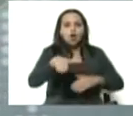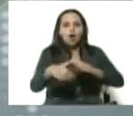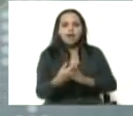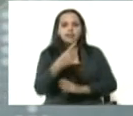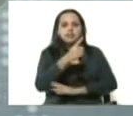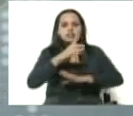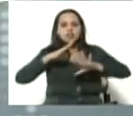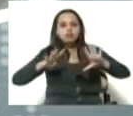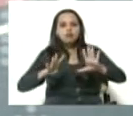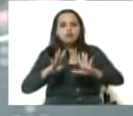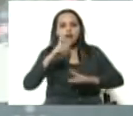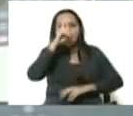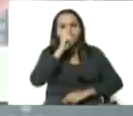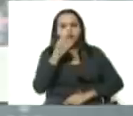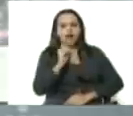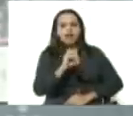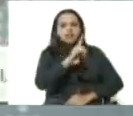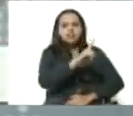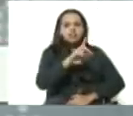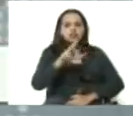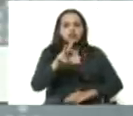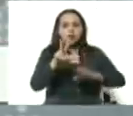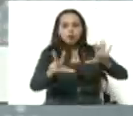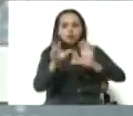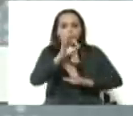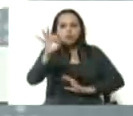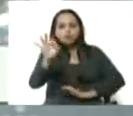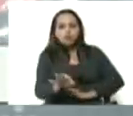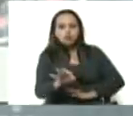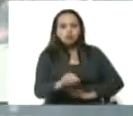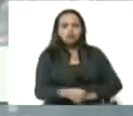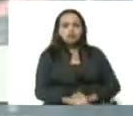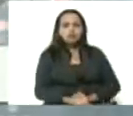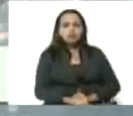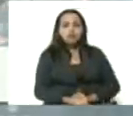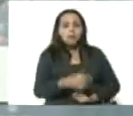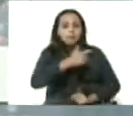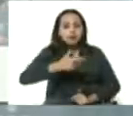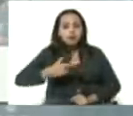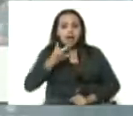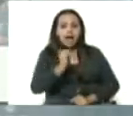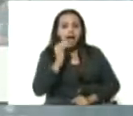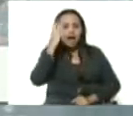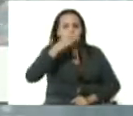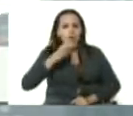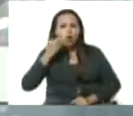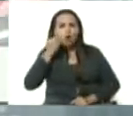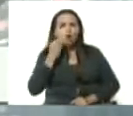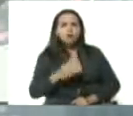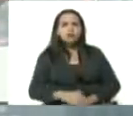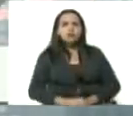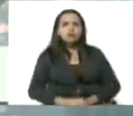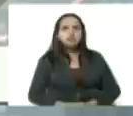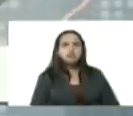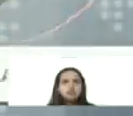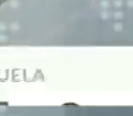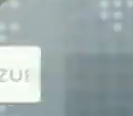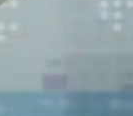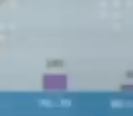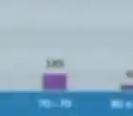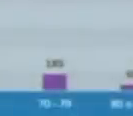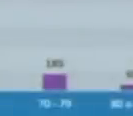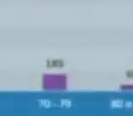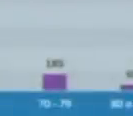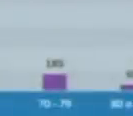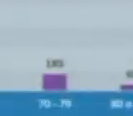el 18% de nuestros casos. 18%. Son 1.585 casos.